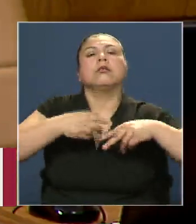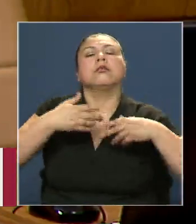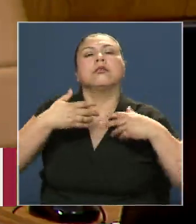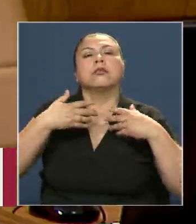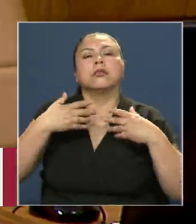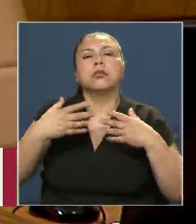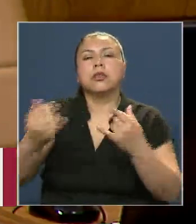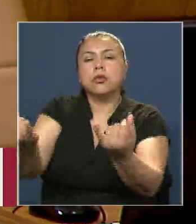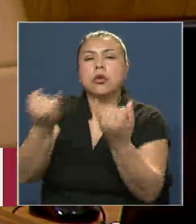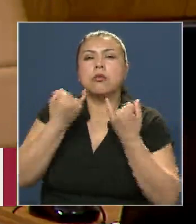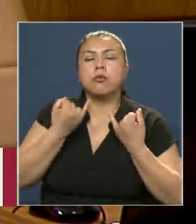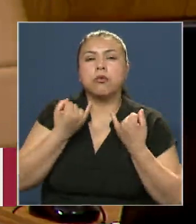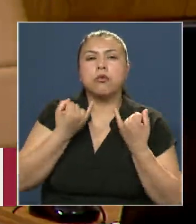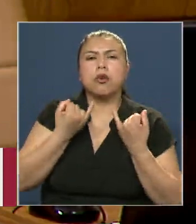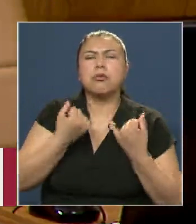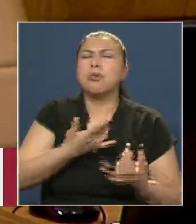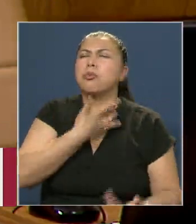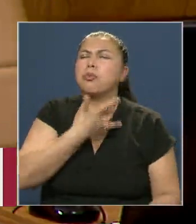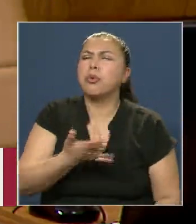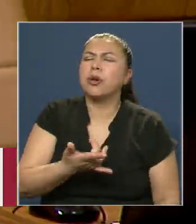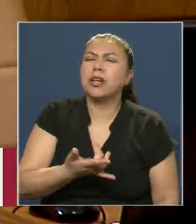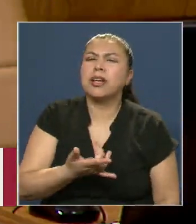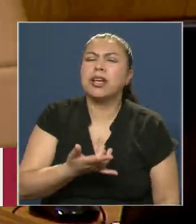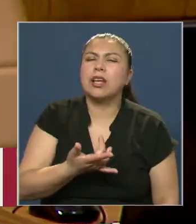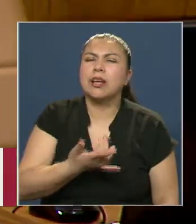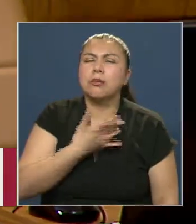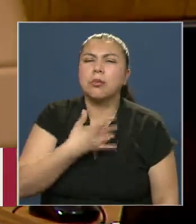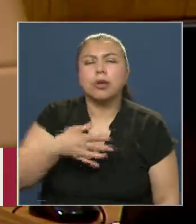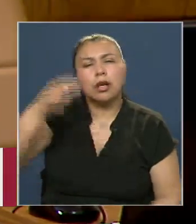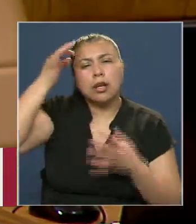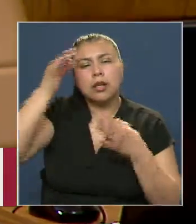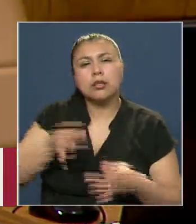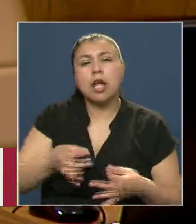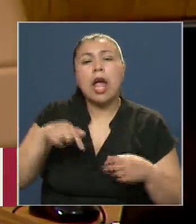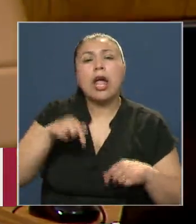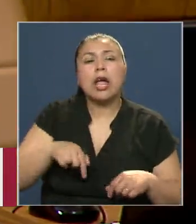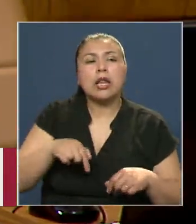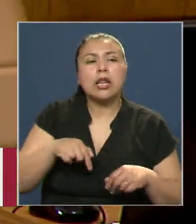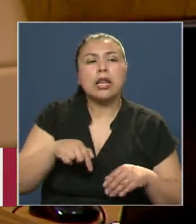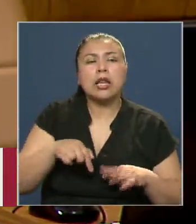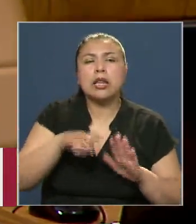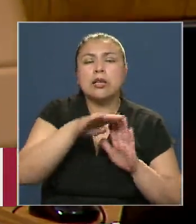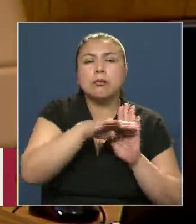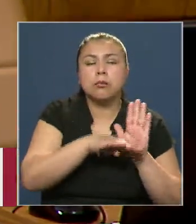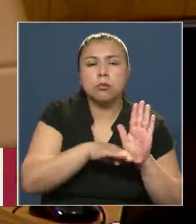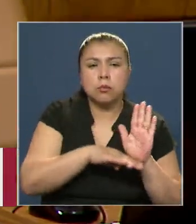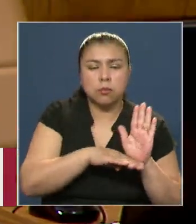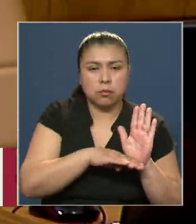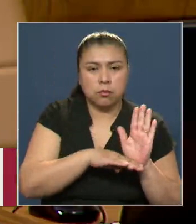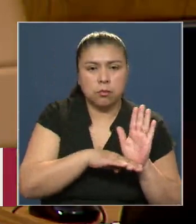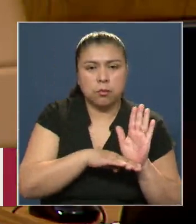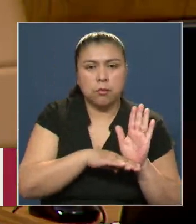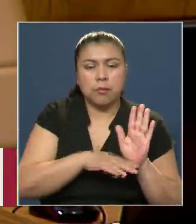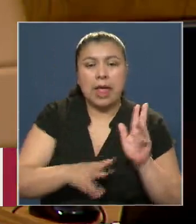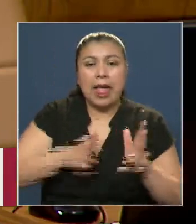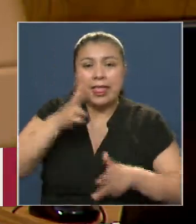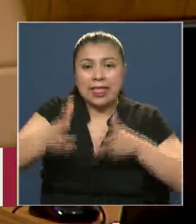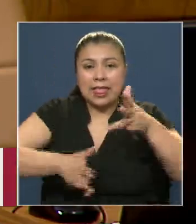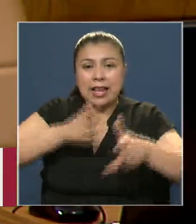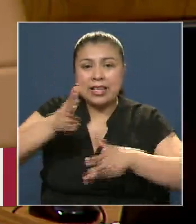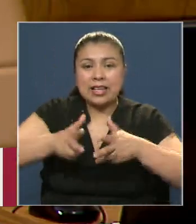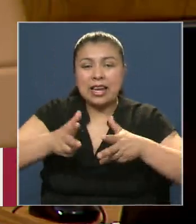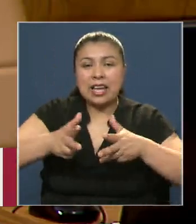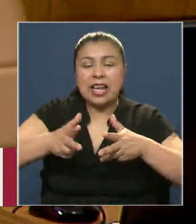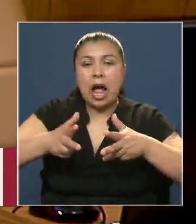con respecto por qué se ha tomado la determinación en esta programación que se tiene del tren hacia